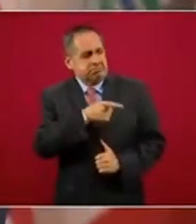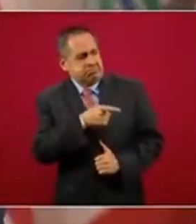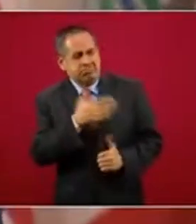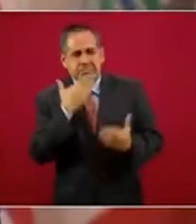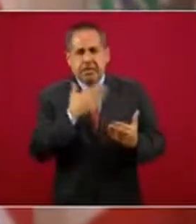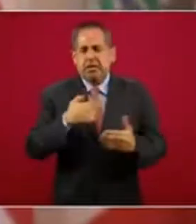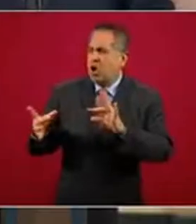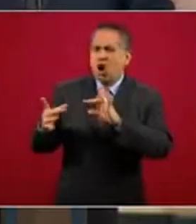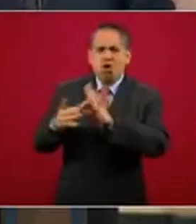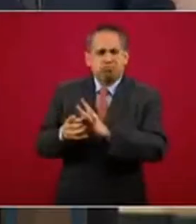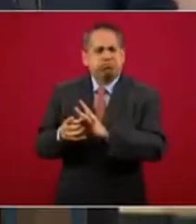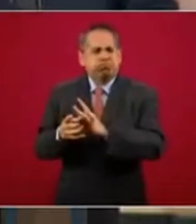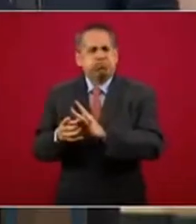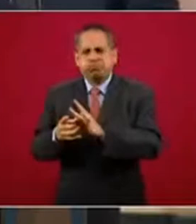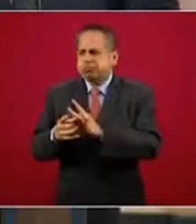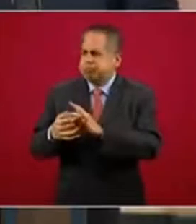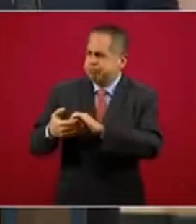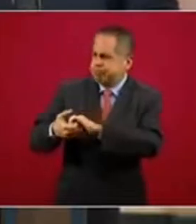segunda, Prieto.